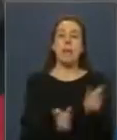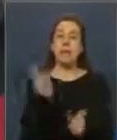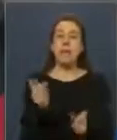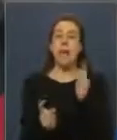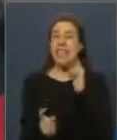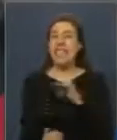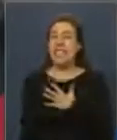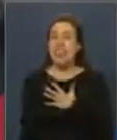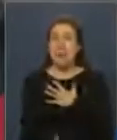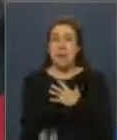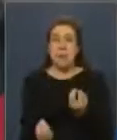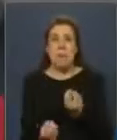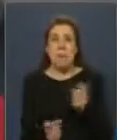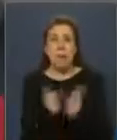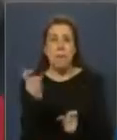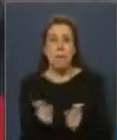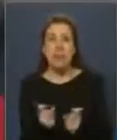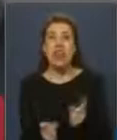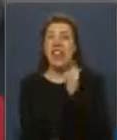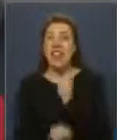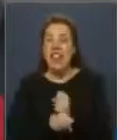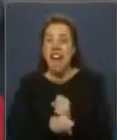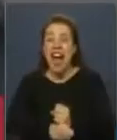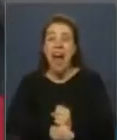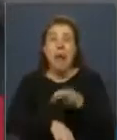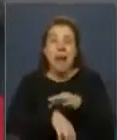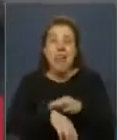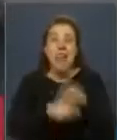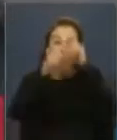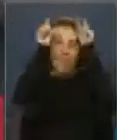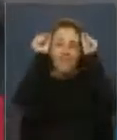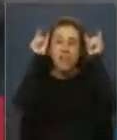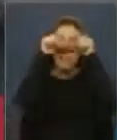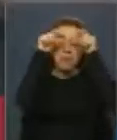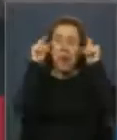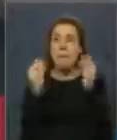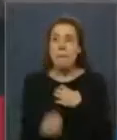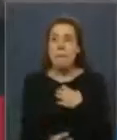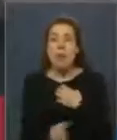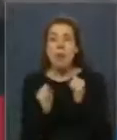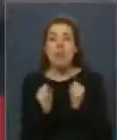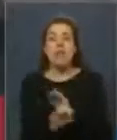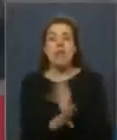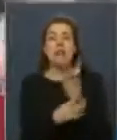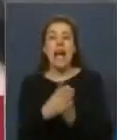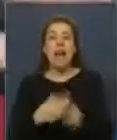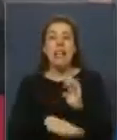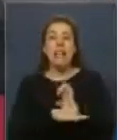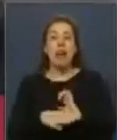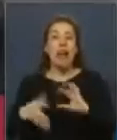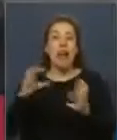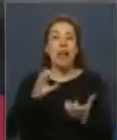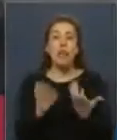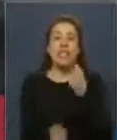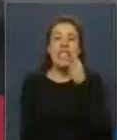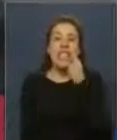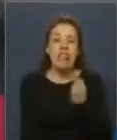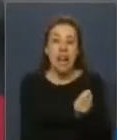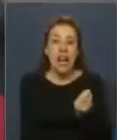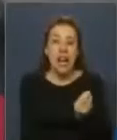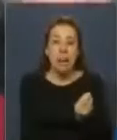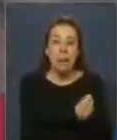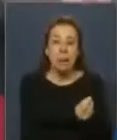Chile haya miedo, que las personas, que el personal de salud tenga temor, incluso de que se termine el estado de catástrofe por lo que esto puede